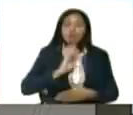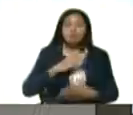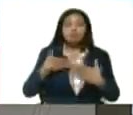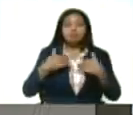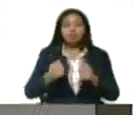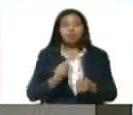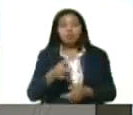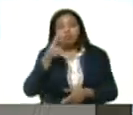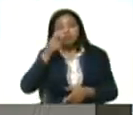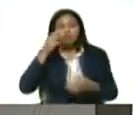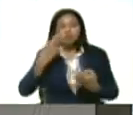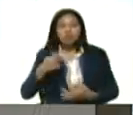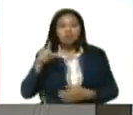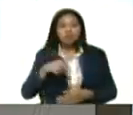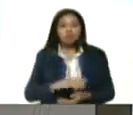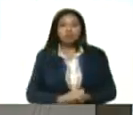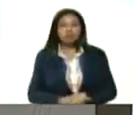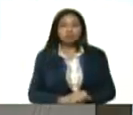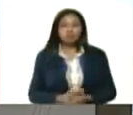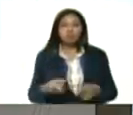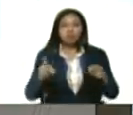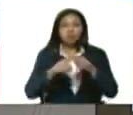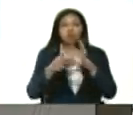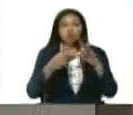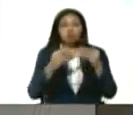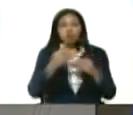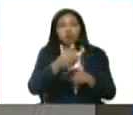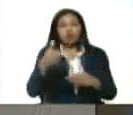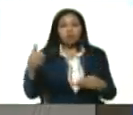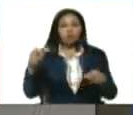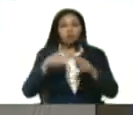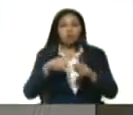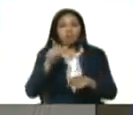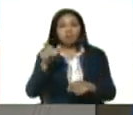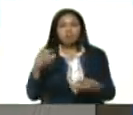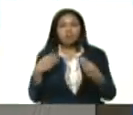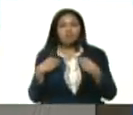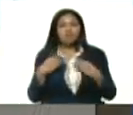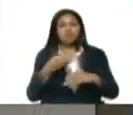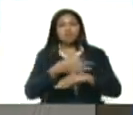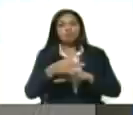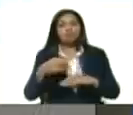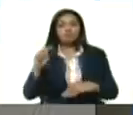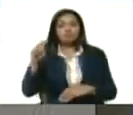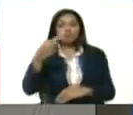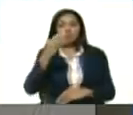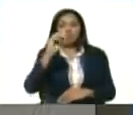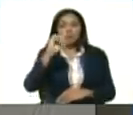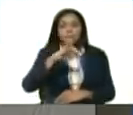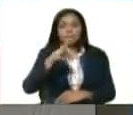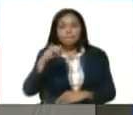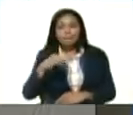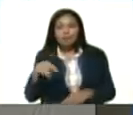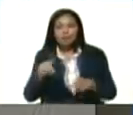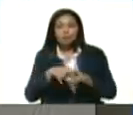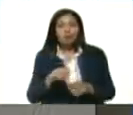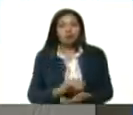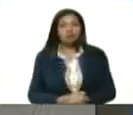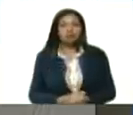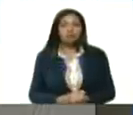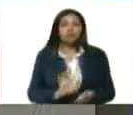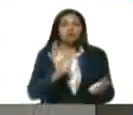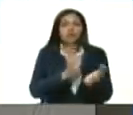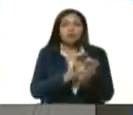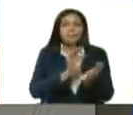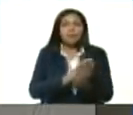su seguridad. Igual todos los habitantes del municipio Gómez del estado Nueva Esparta, y vamos a ser